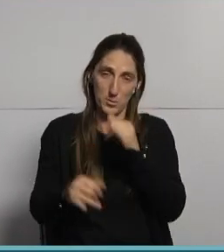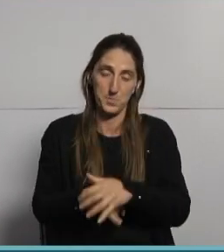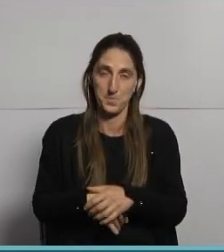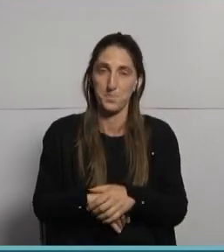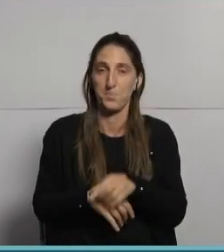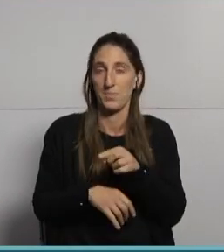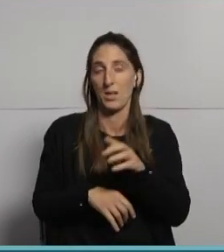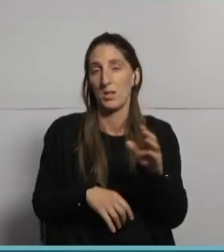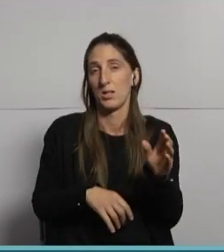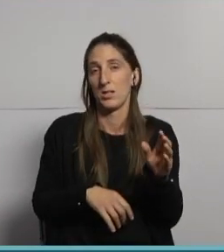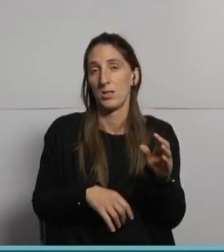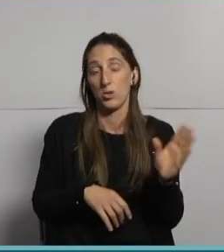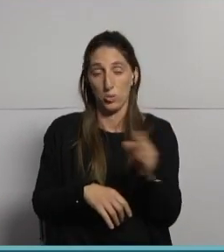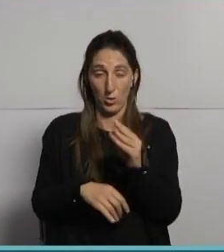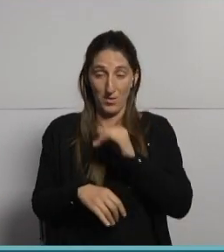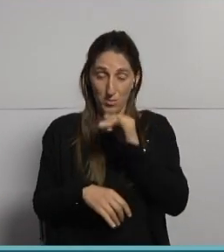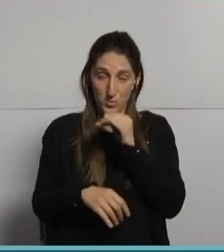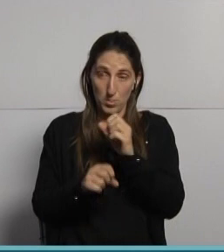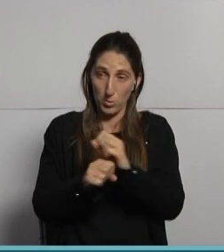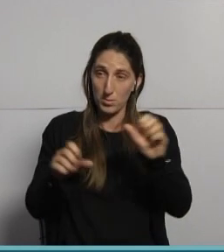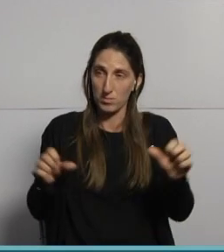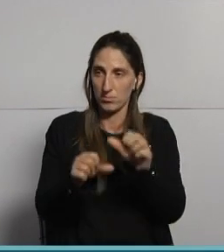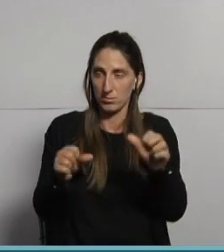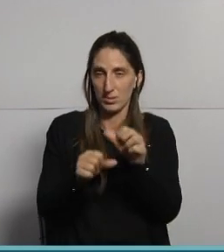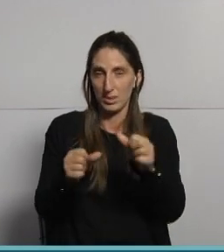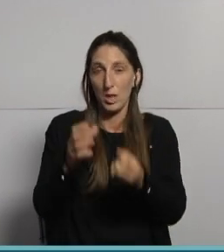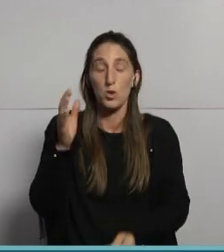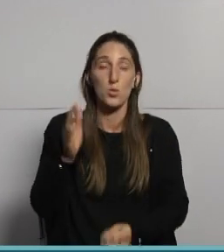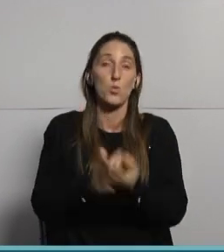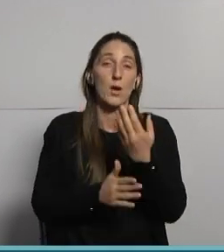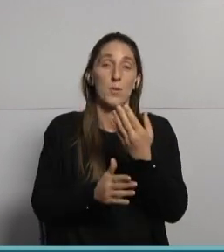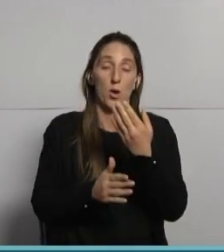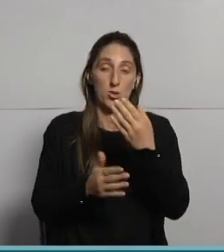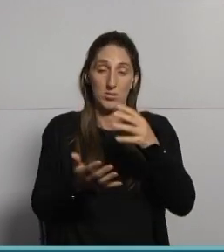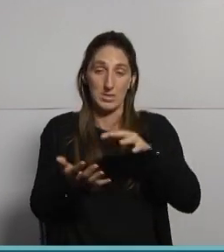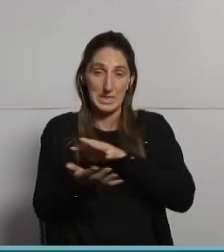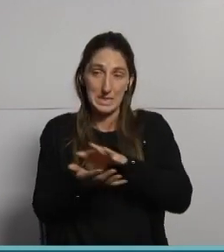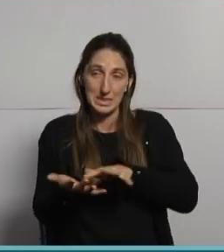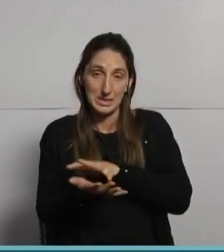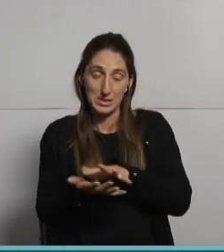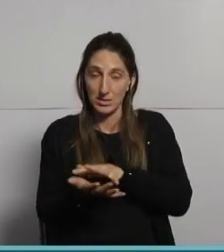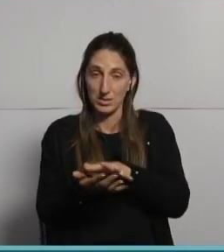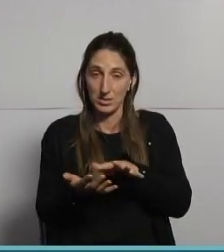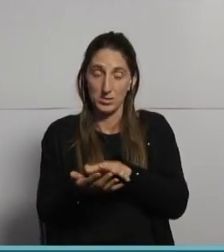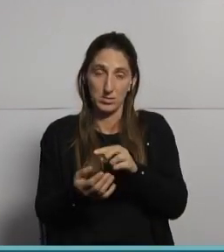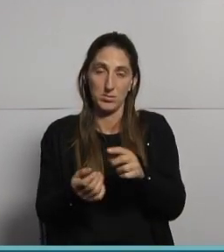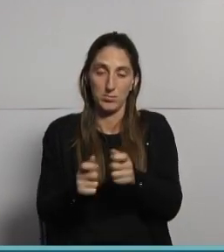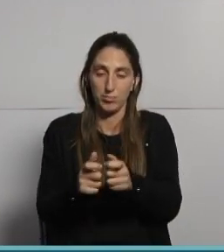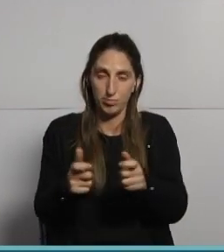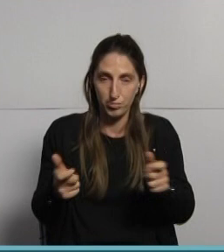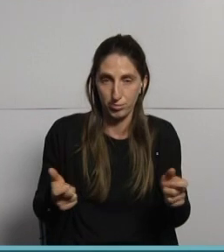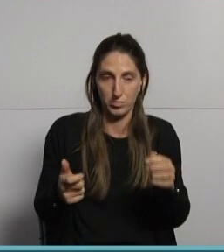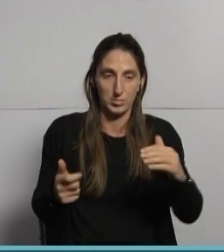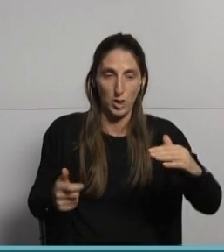información, podemos proyectar un forecast de nuevos casos para anticipar qué probabilidad tenemos de crecimiento de la